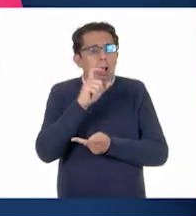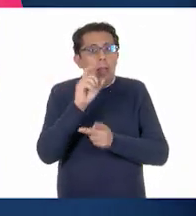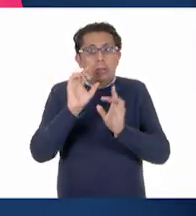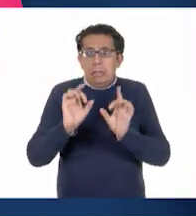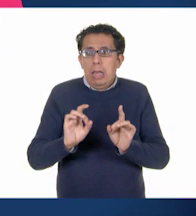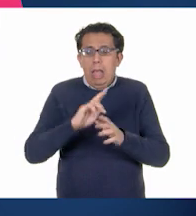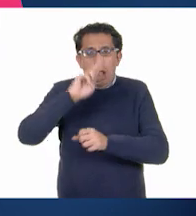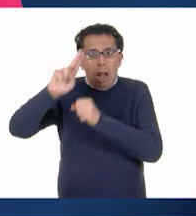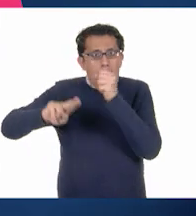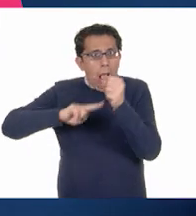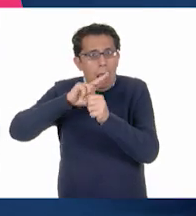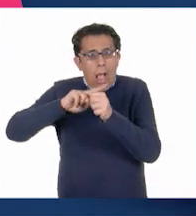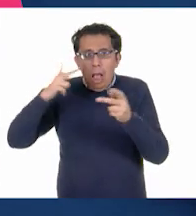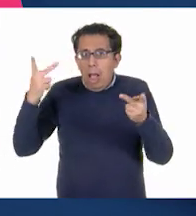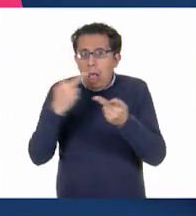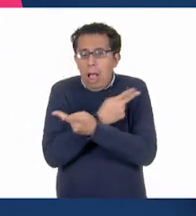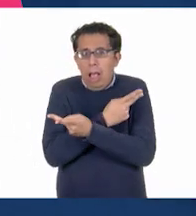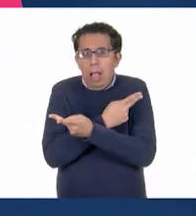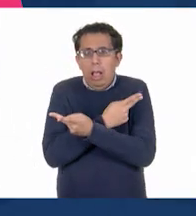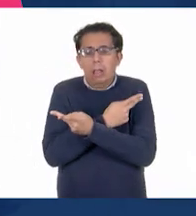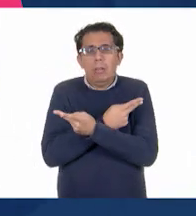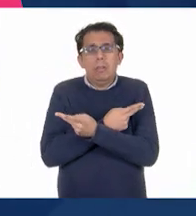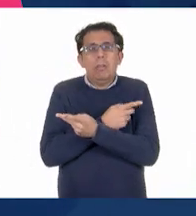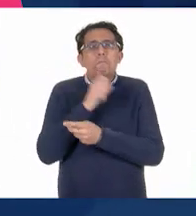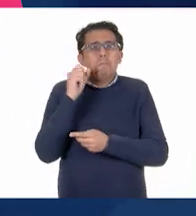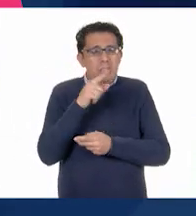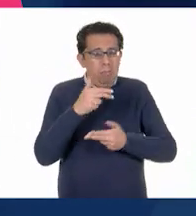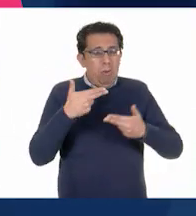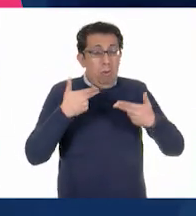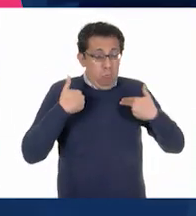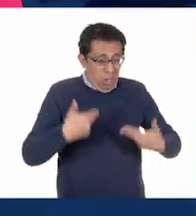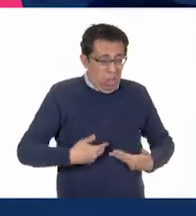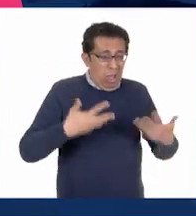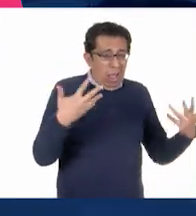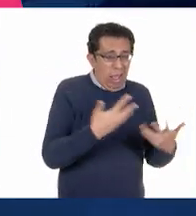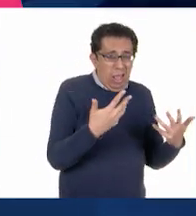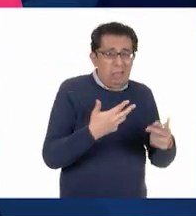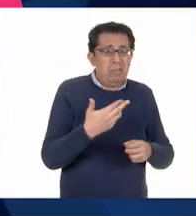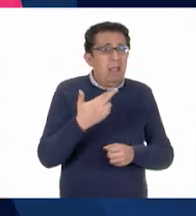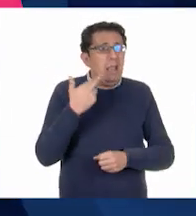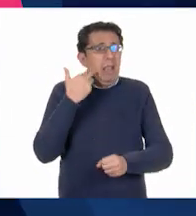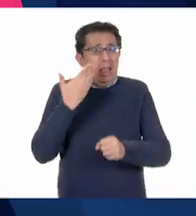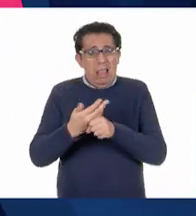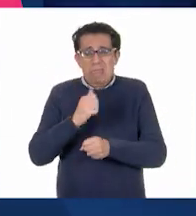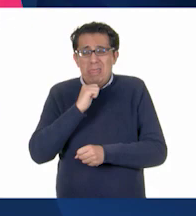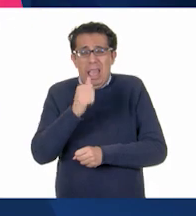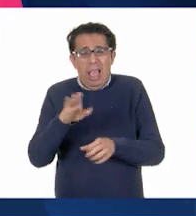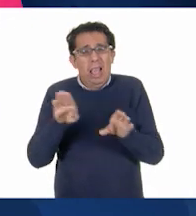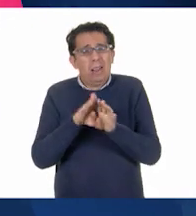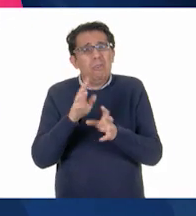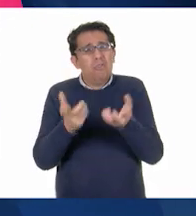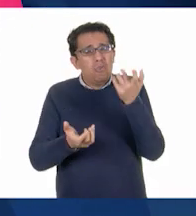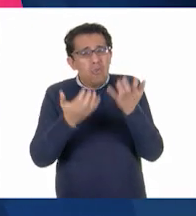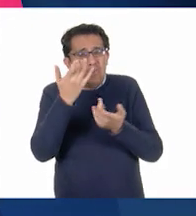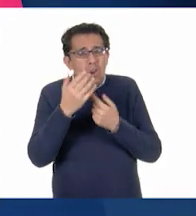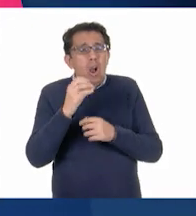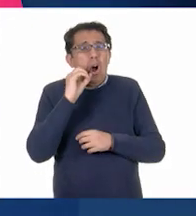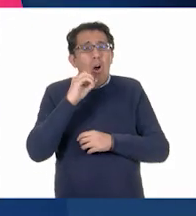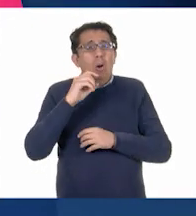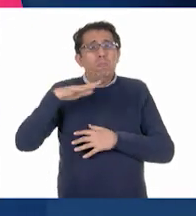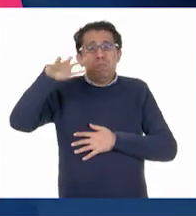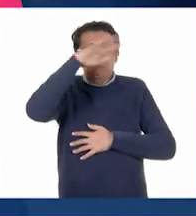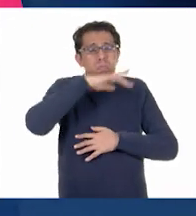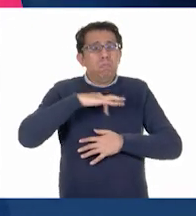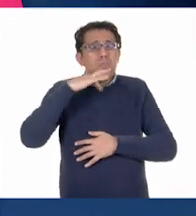fenómenos naturales, en combinación con algunas prácticas humanas irresponsables como los incendios o la contaminación, pueden llegar a modificar